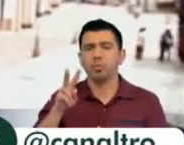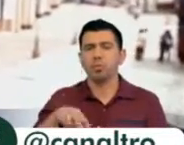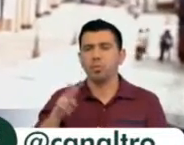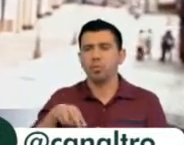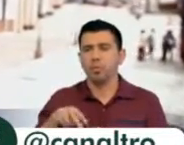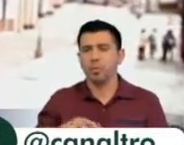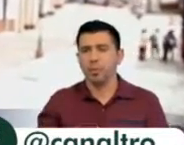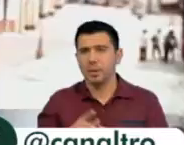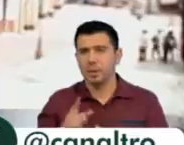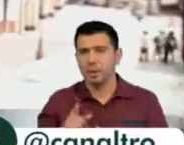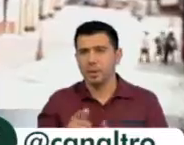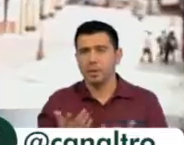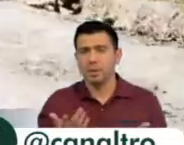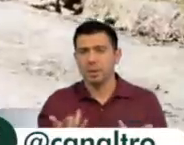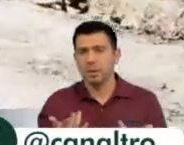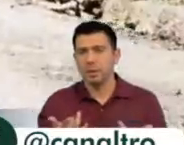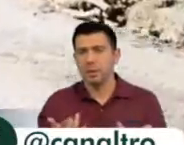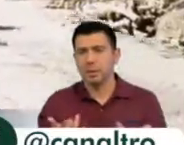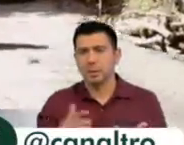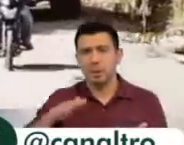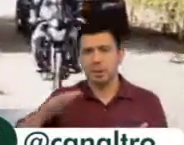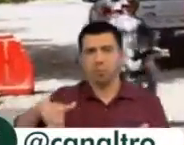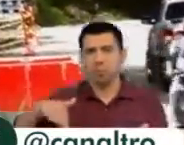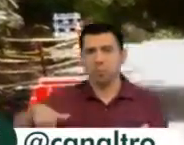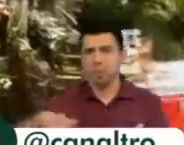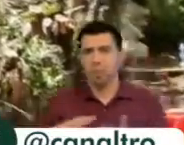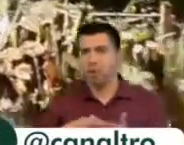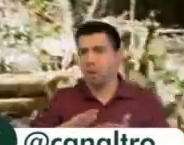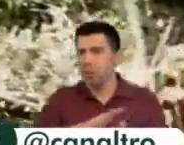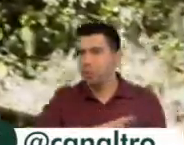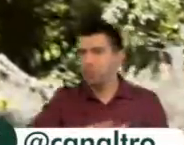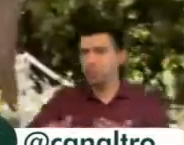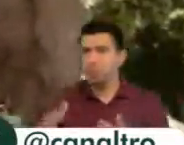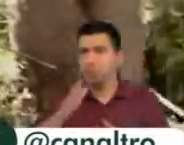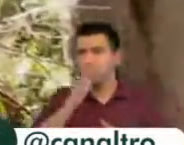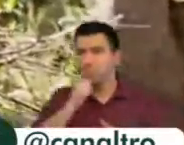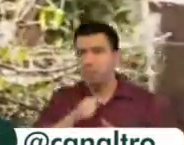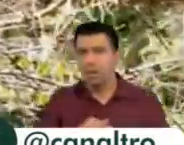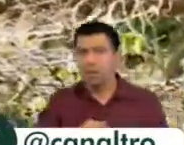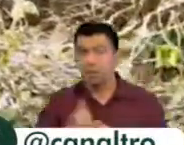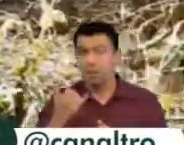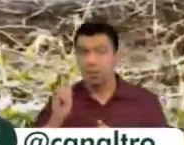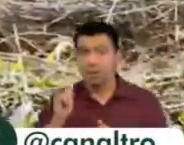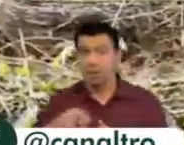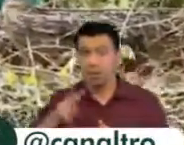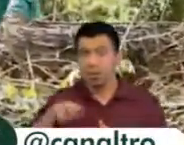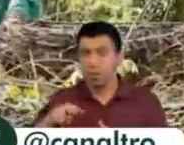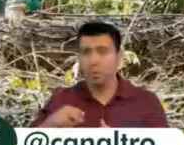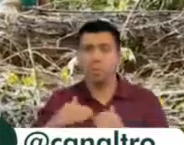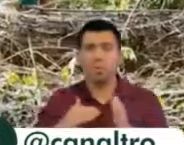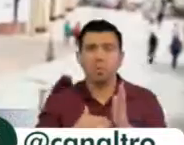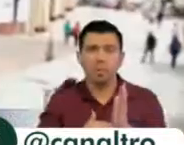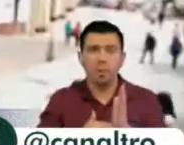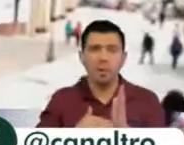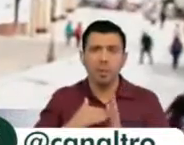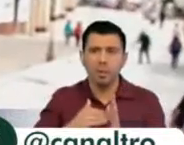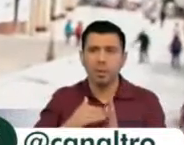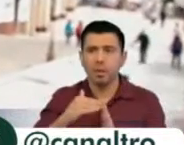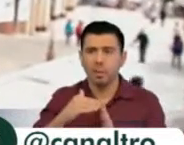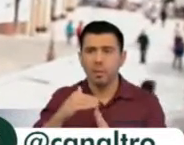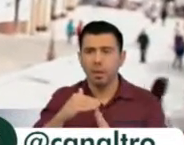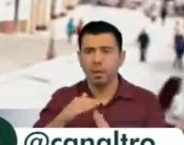2 meses de atraso. En este momento ya ha superado varias etapas que hay